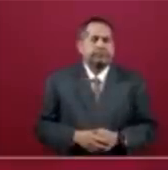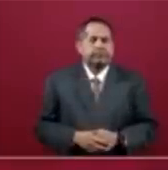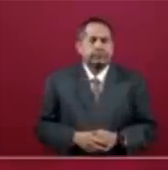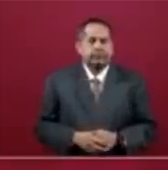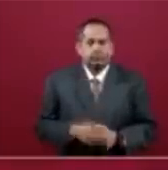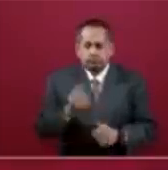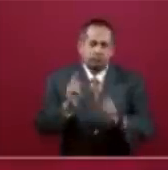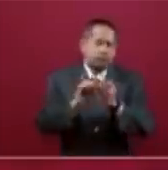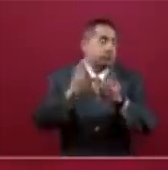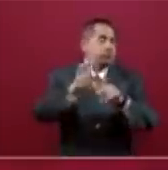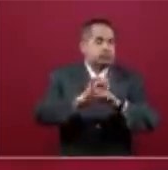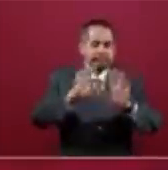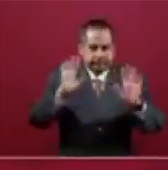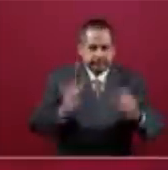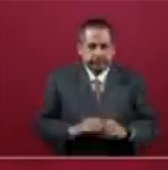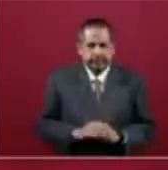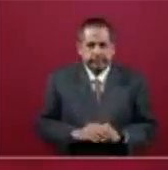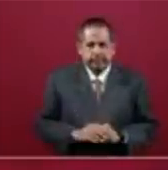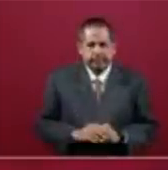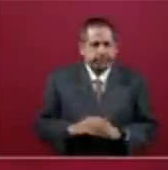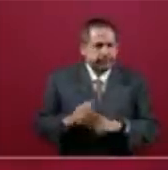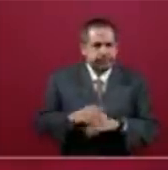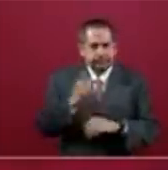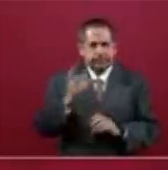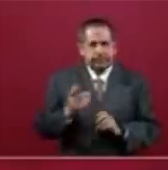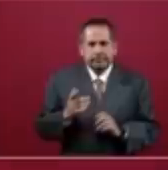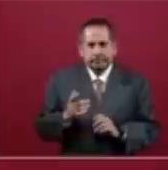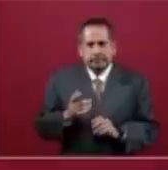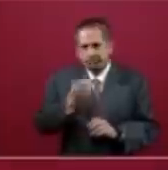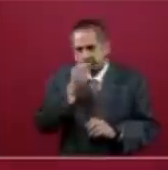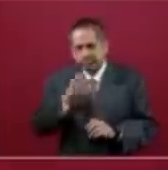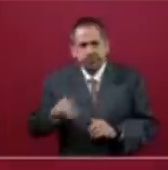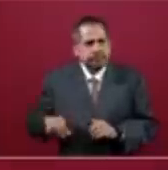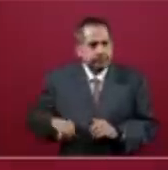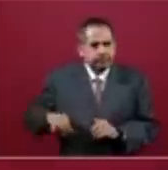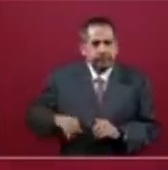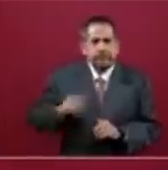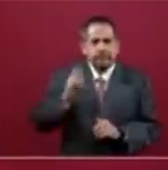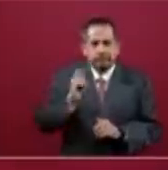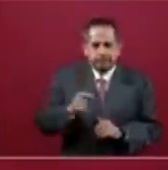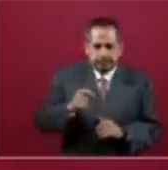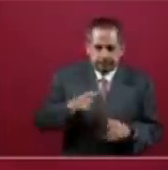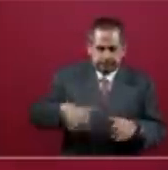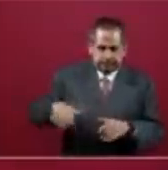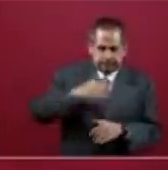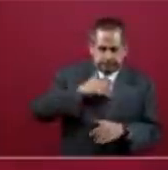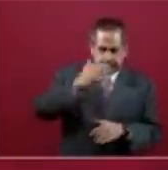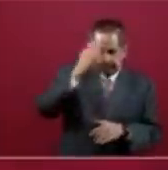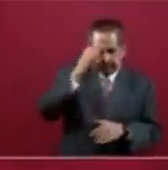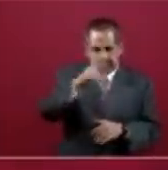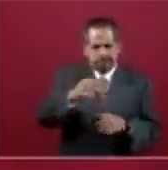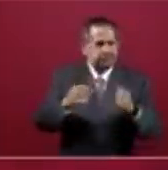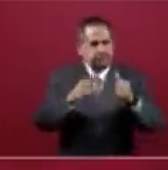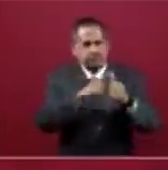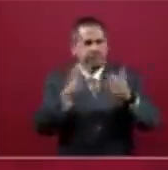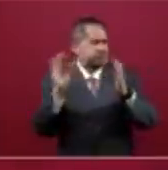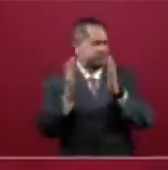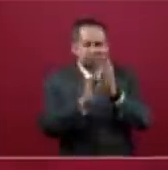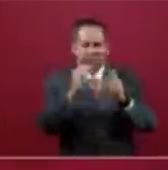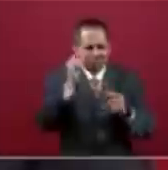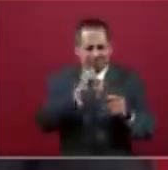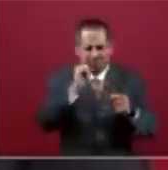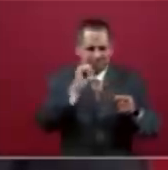Un día, porque sería interesante que se conozca. El primer punto siempre del orden del